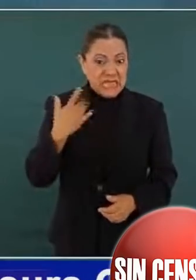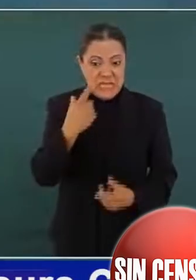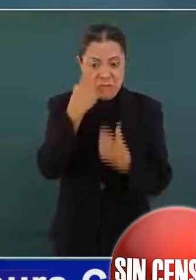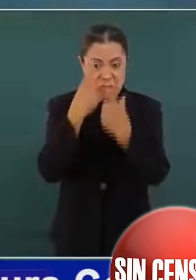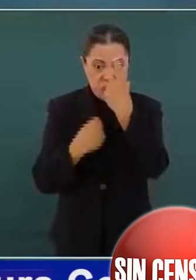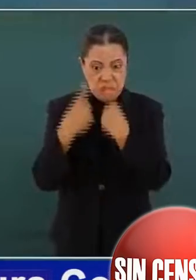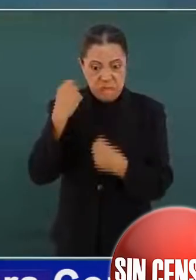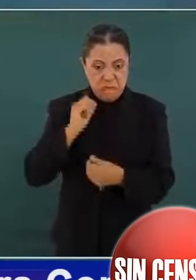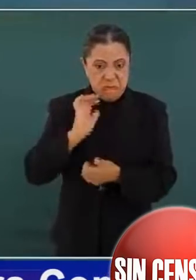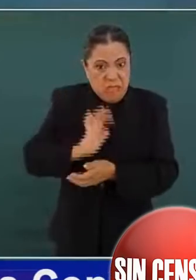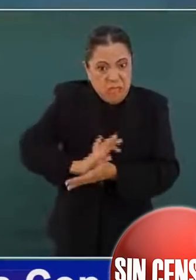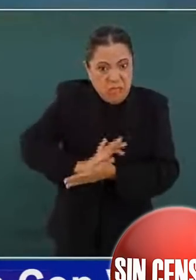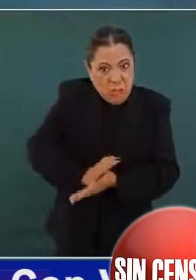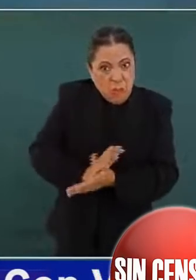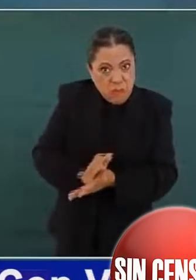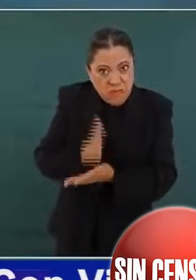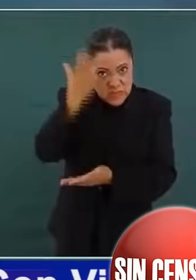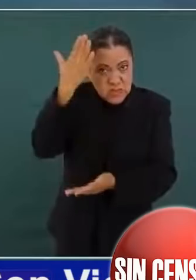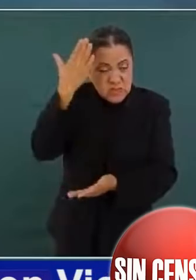humillaciones saben